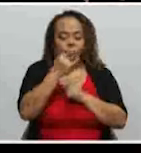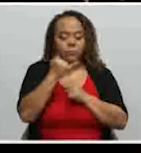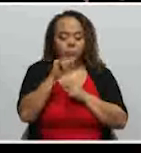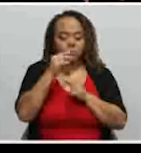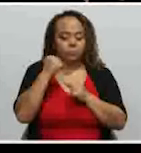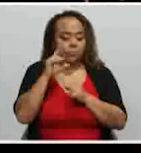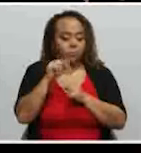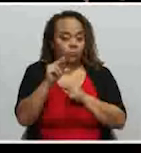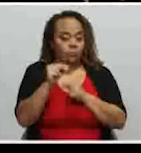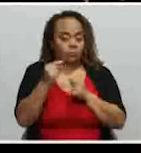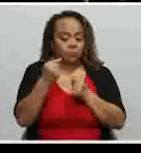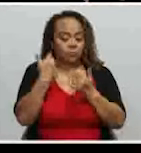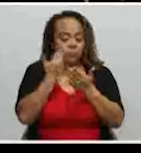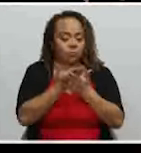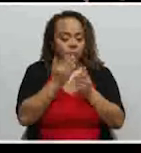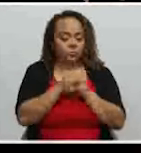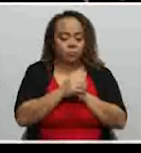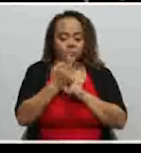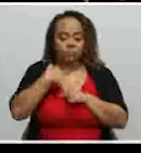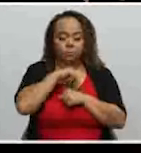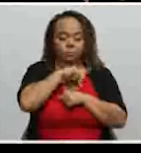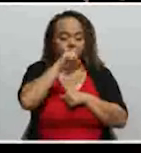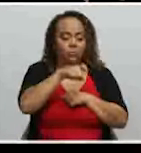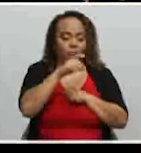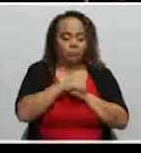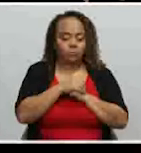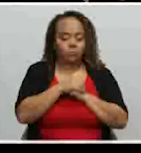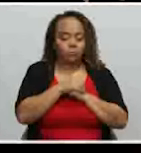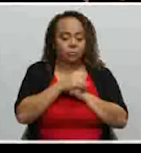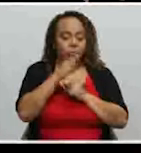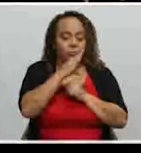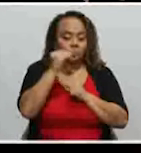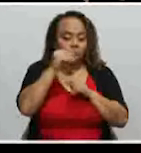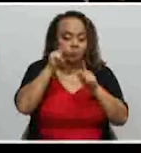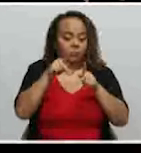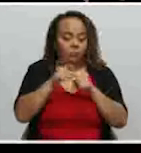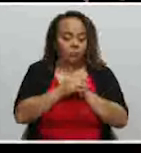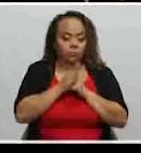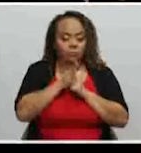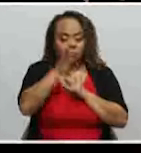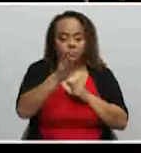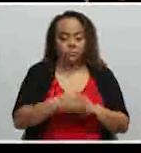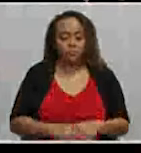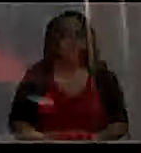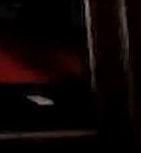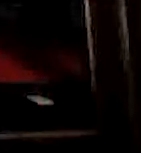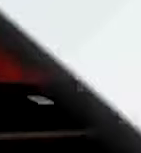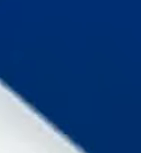también tendremos que ser exigentes respecto a la persona que vaya a llegar en su lugar.